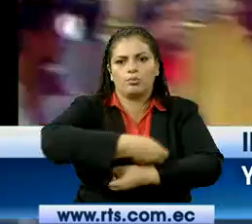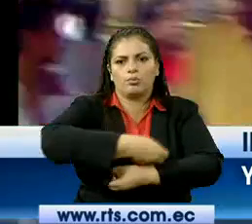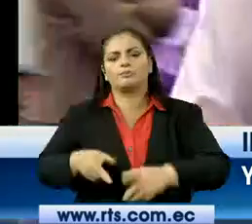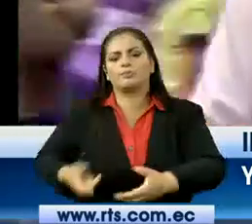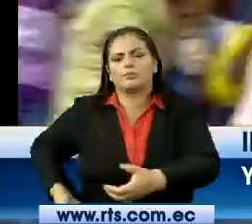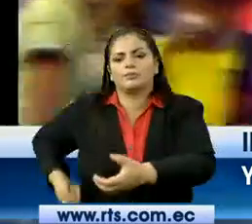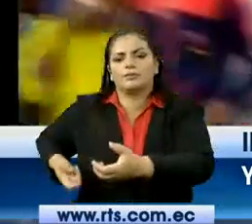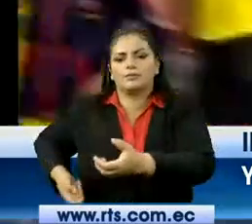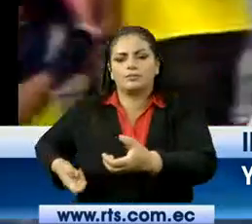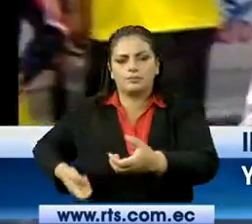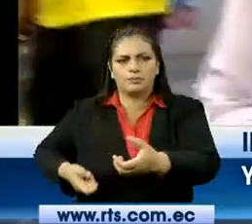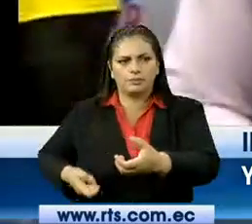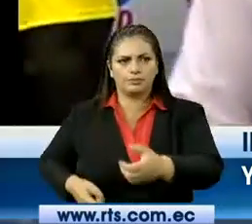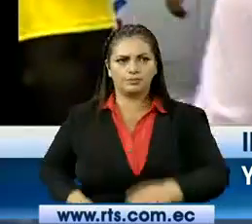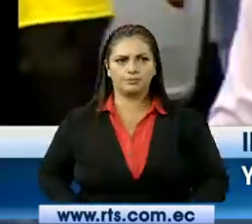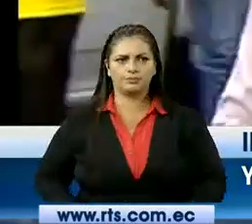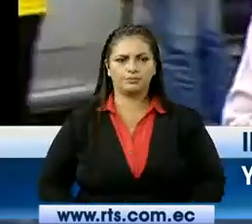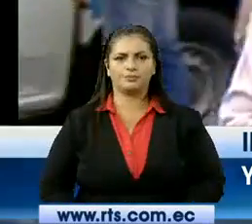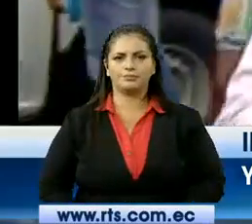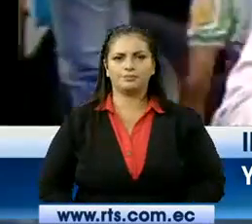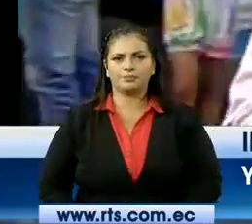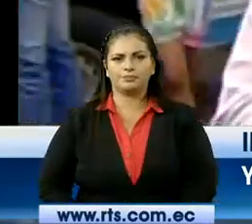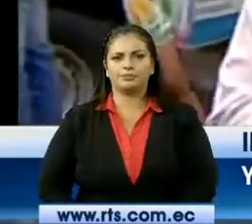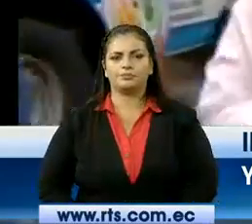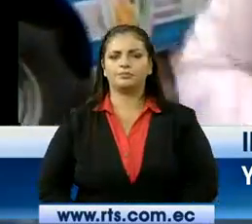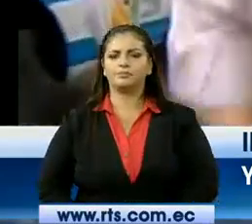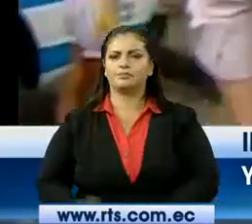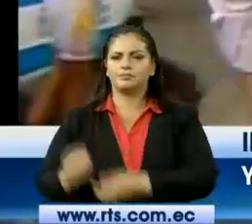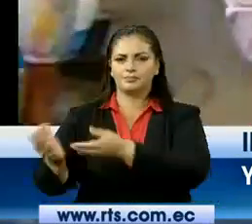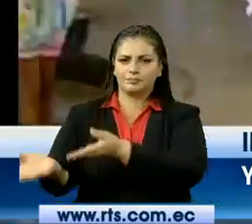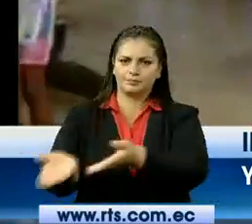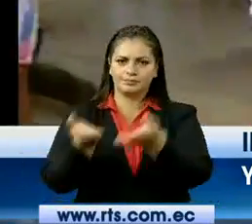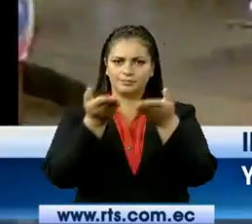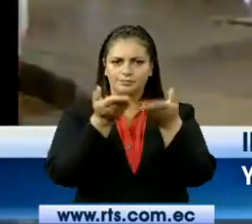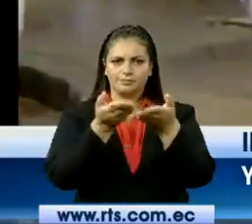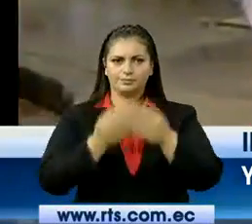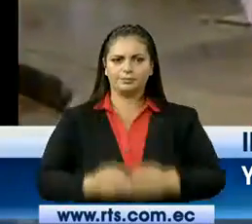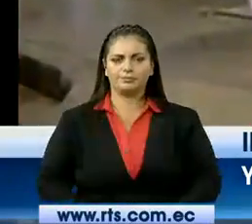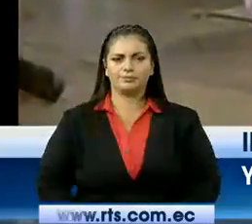informar desde acá, desde este sector. Nosotros le damos paso a ustedes, Roselena y Hugo. Buenos días.